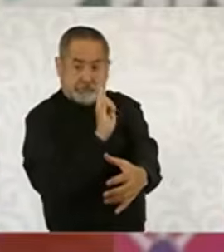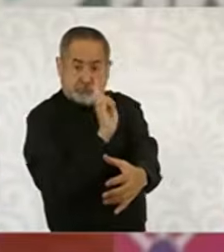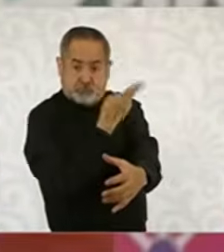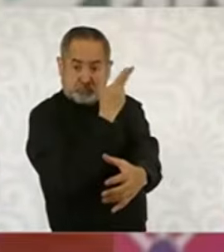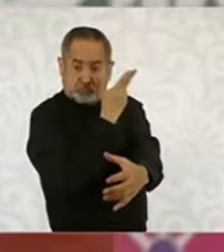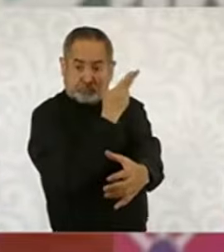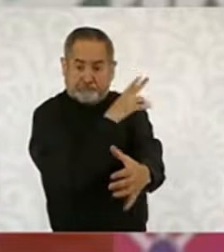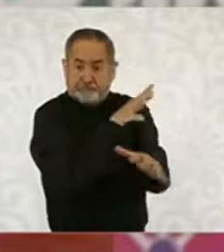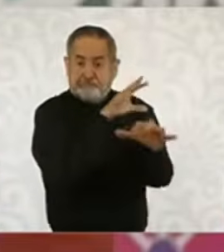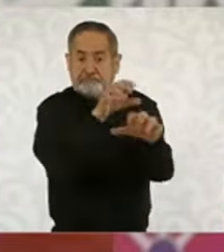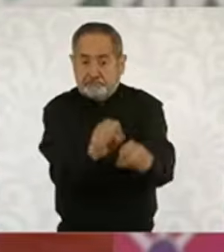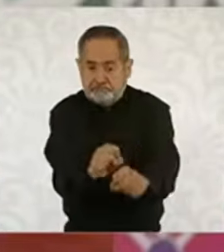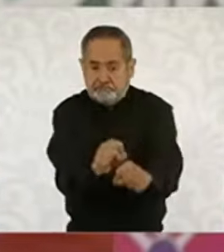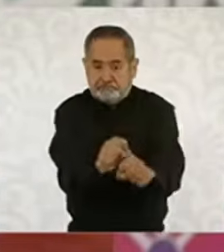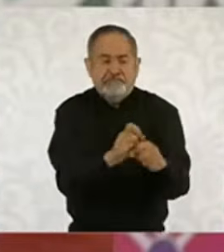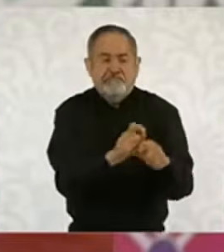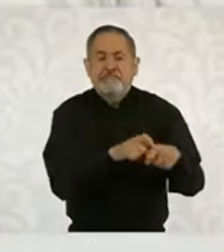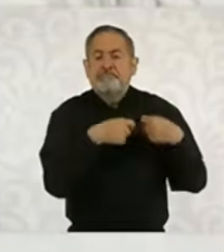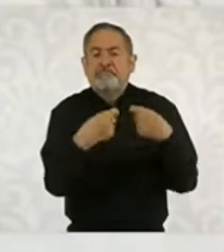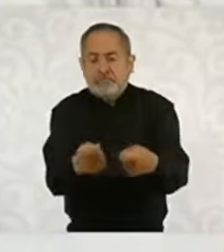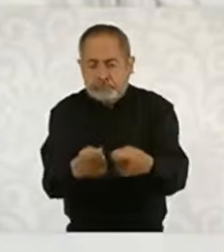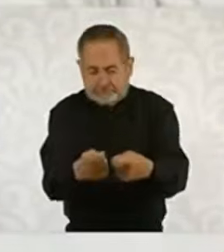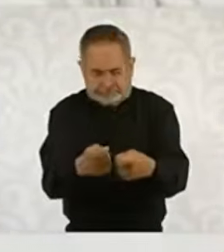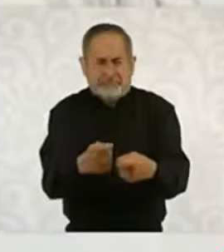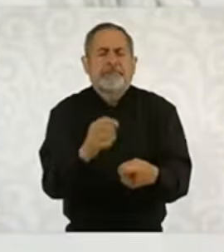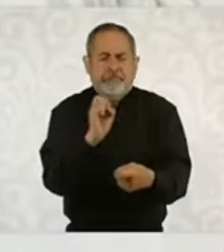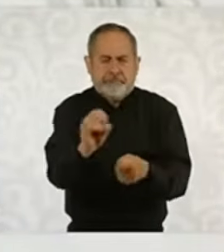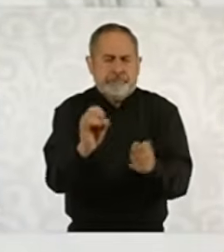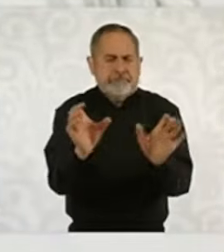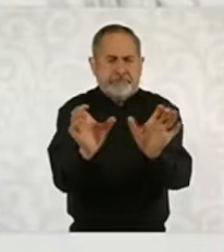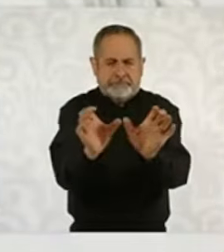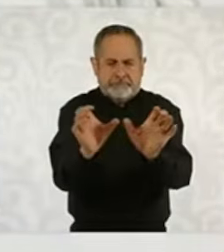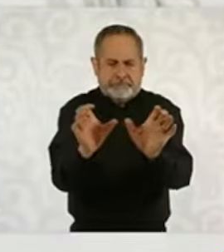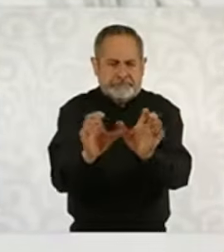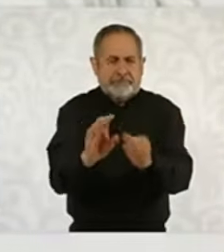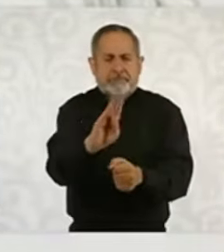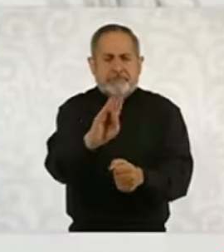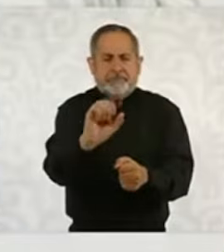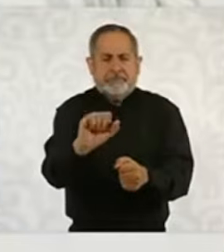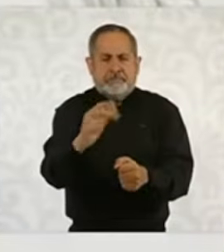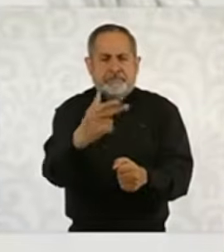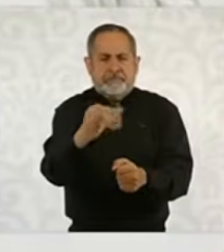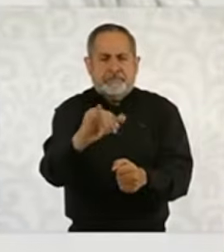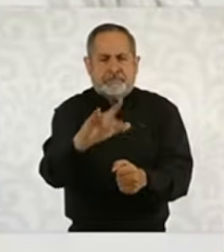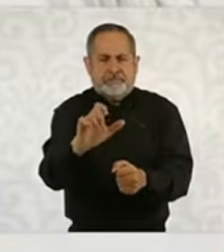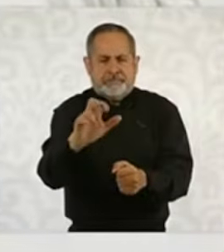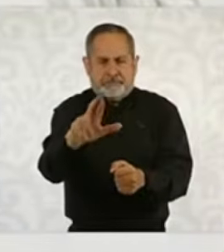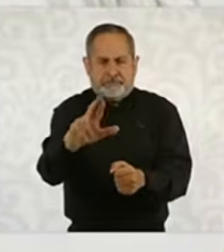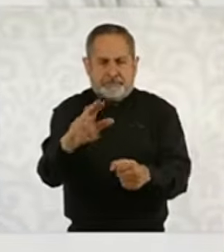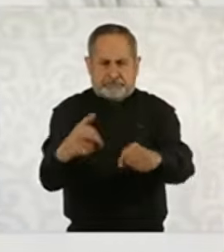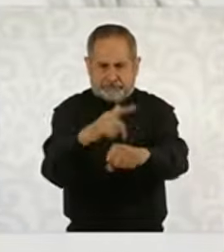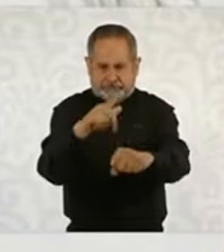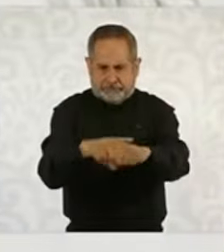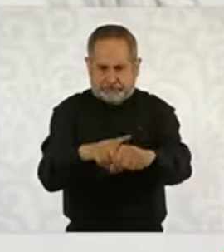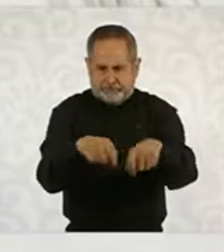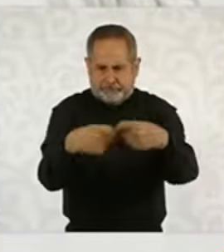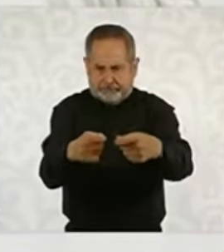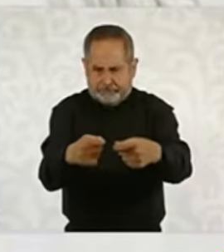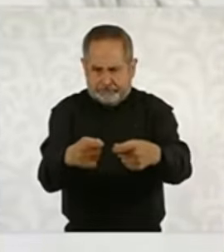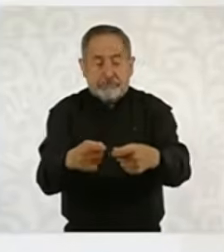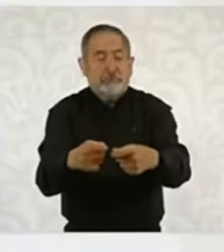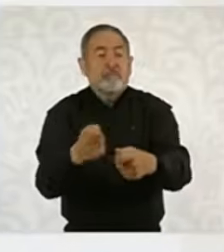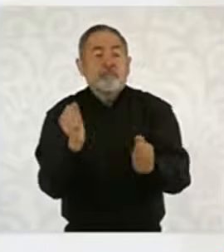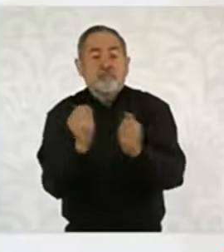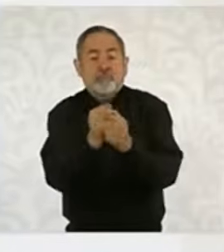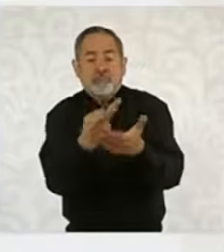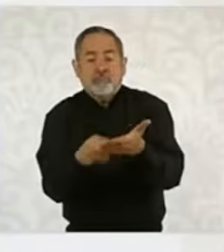cada estudiante de bachillerato va a salir con un certificado del Bachillerato Nacional y aparte, por ejemplo, en el Colegio de